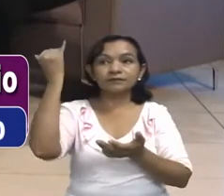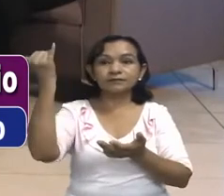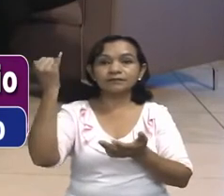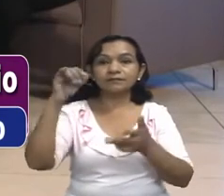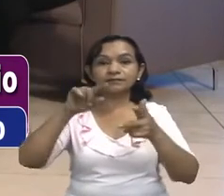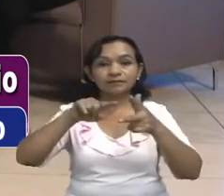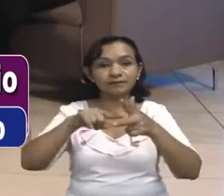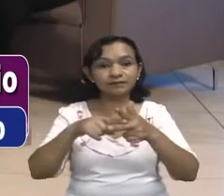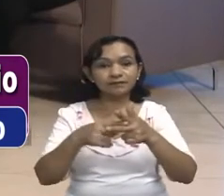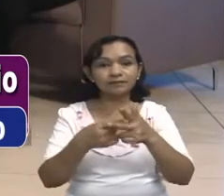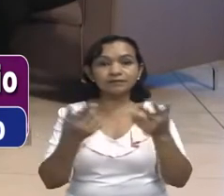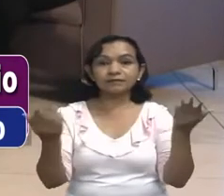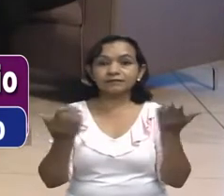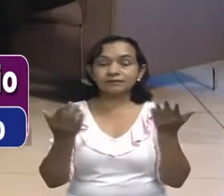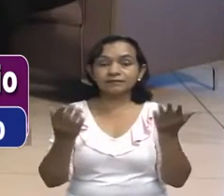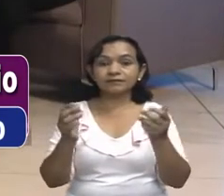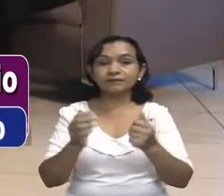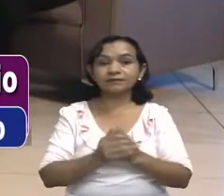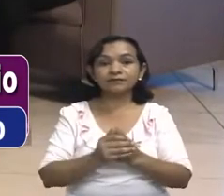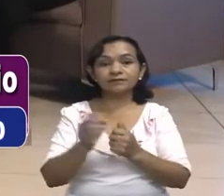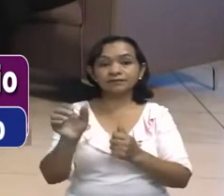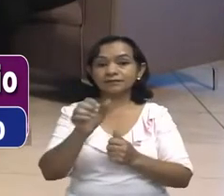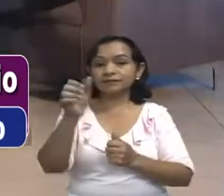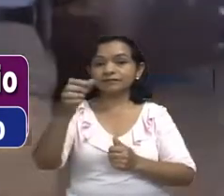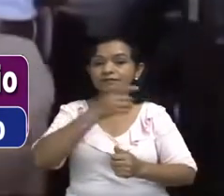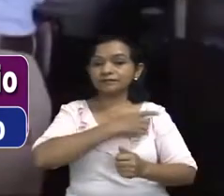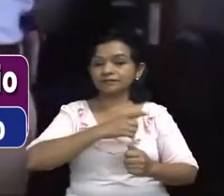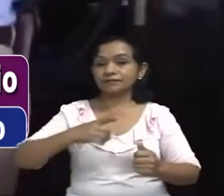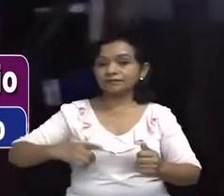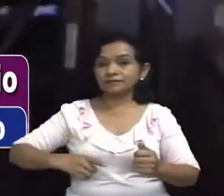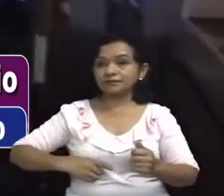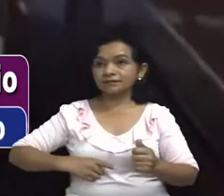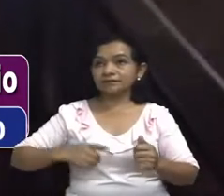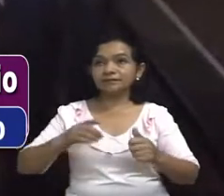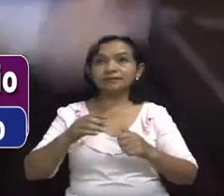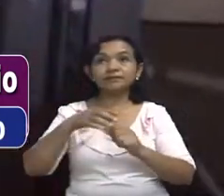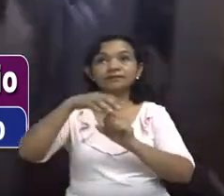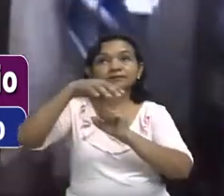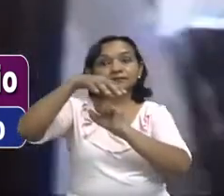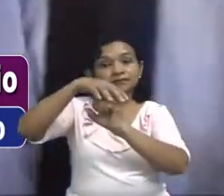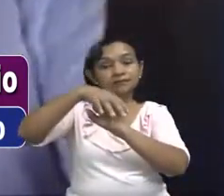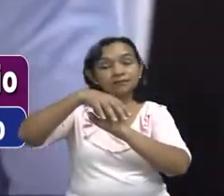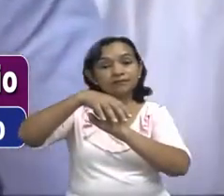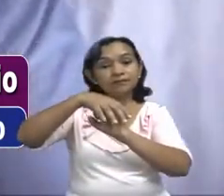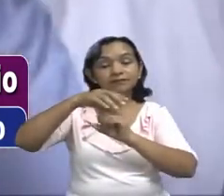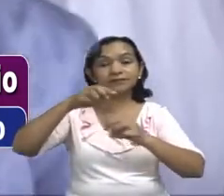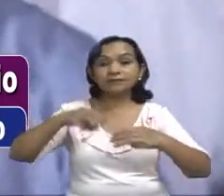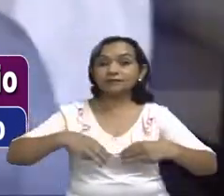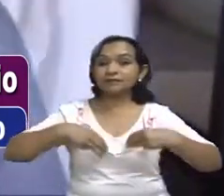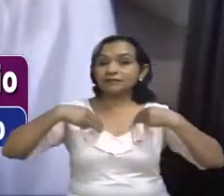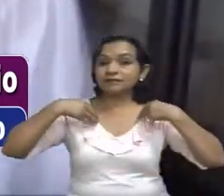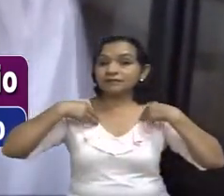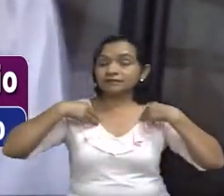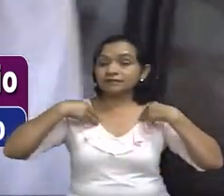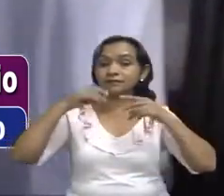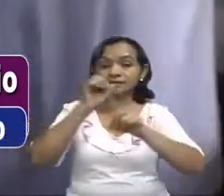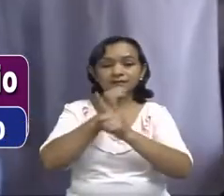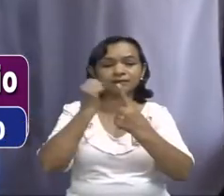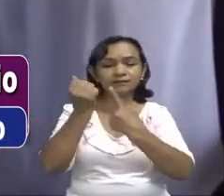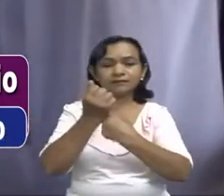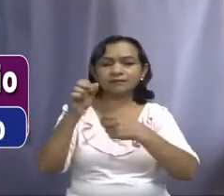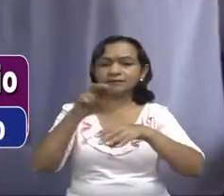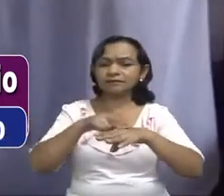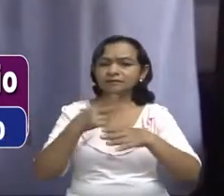y junto con otros diputados que no eran de la Comisión de Modernización de la Asamblea Nacional,